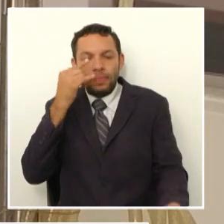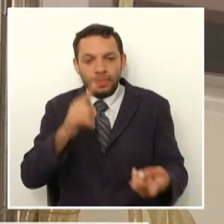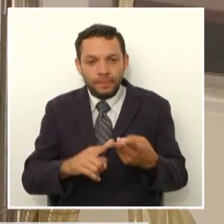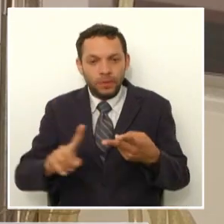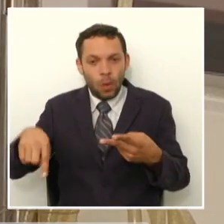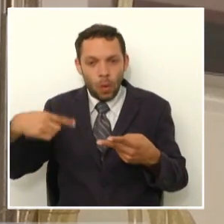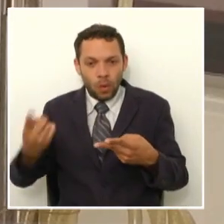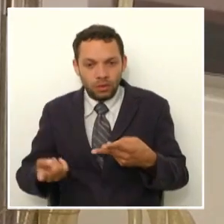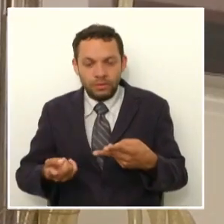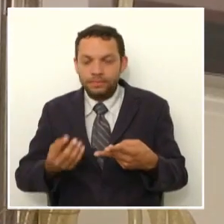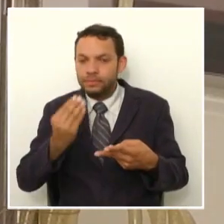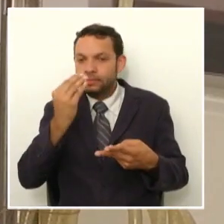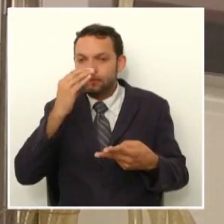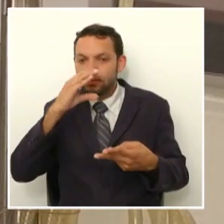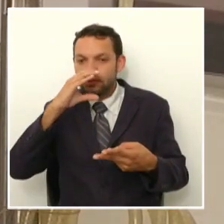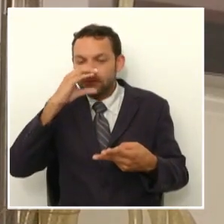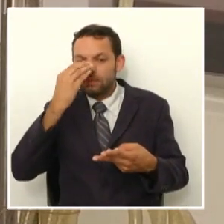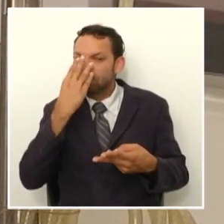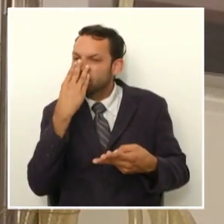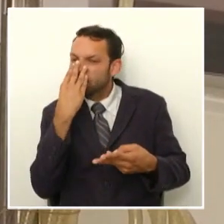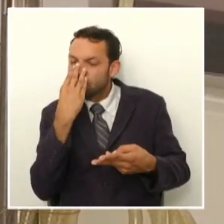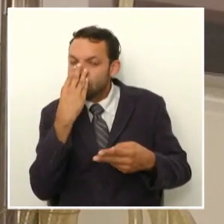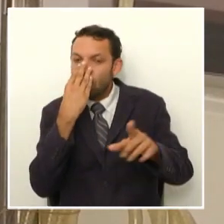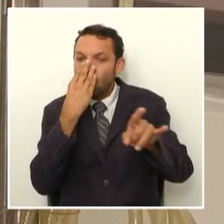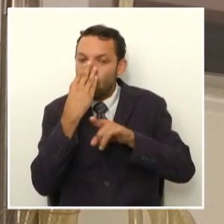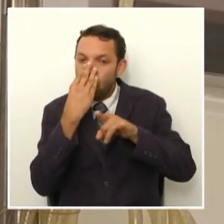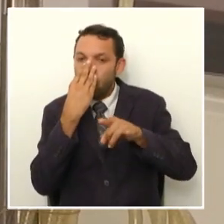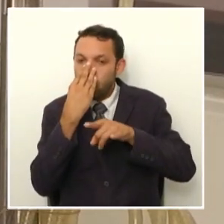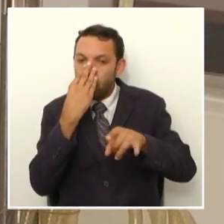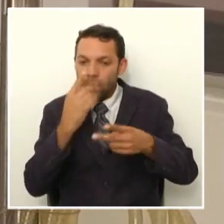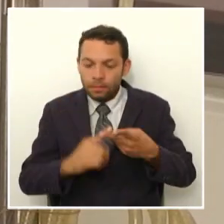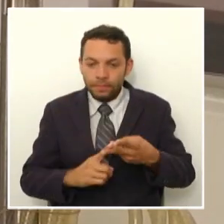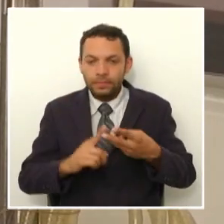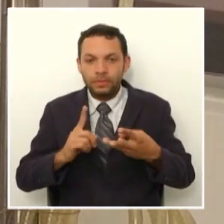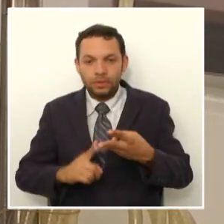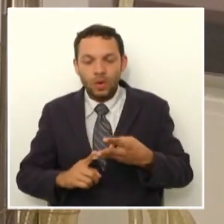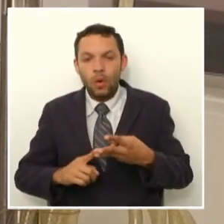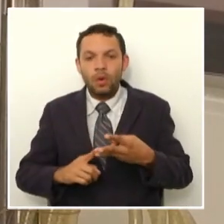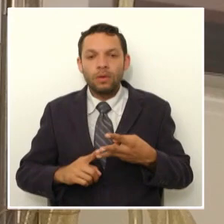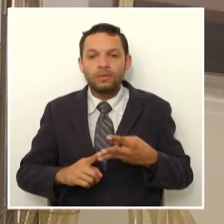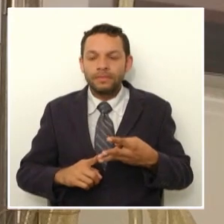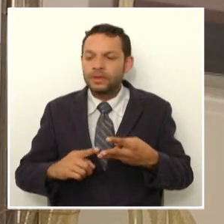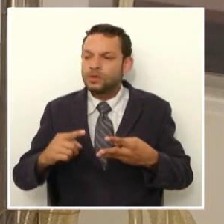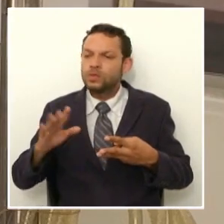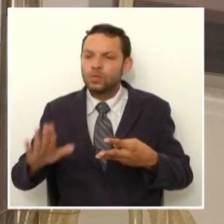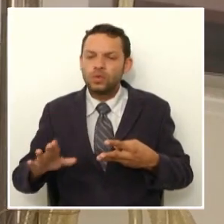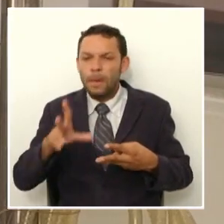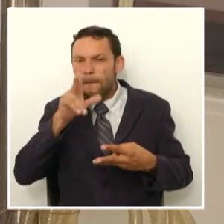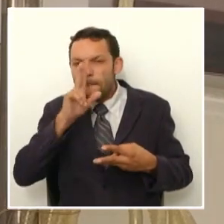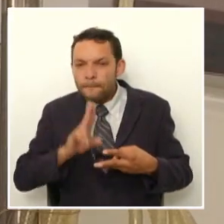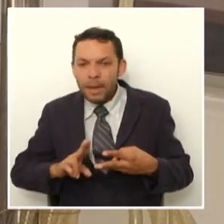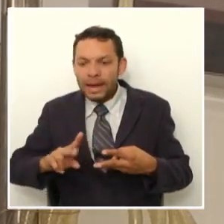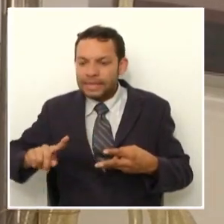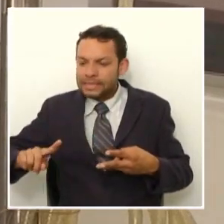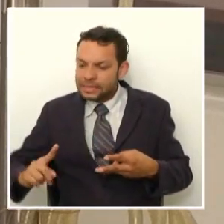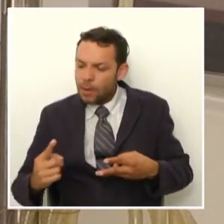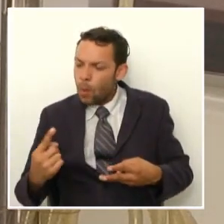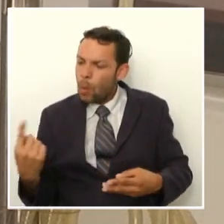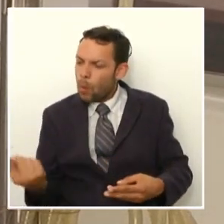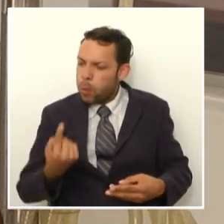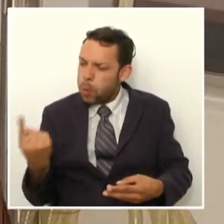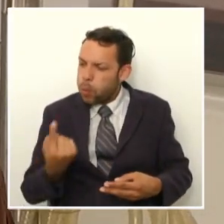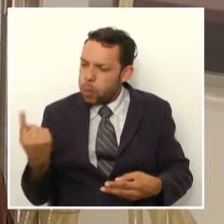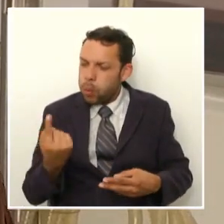primero, luego vino el Mar 8, luego vino el Mar 10, luego vino el Mar 14. ¿Qué es un ventilador? Es un ventilador, es un ¿Qué es? equipo con el cual